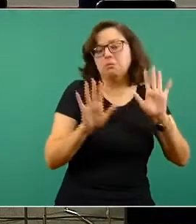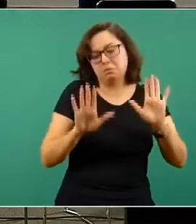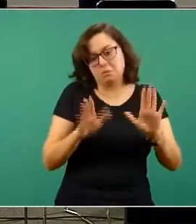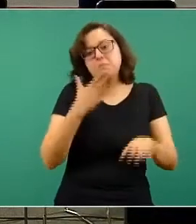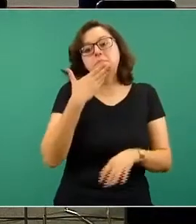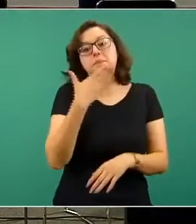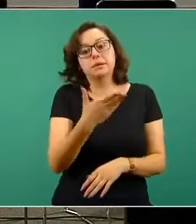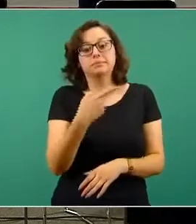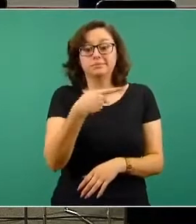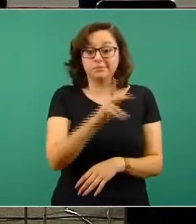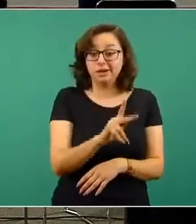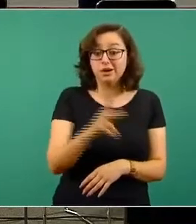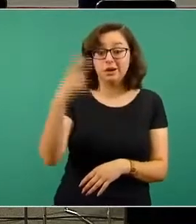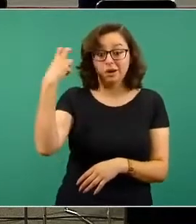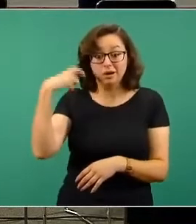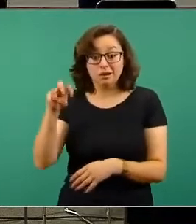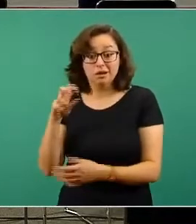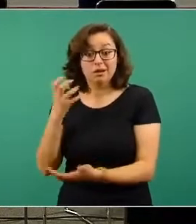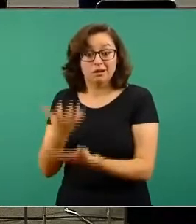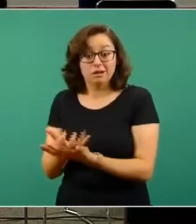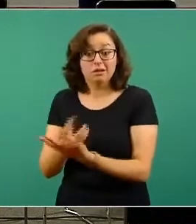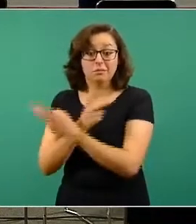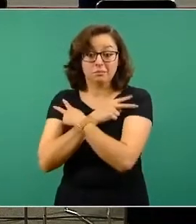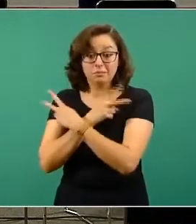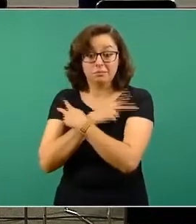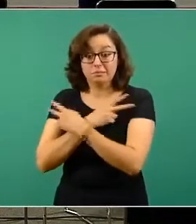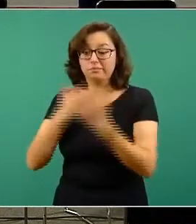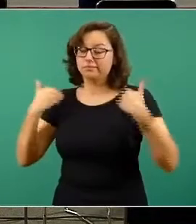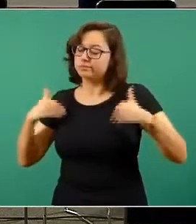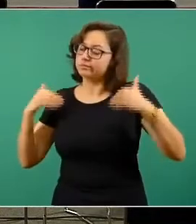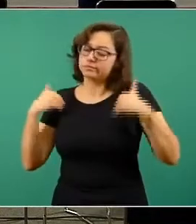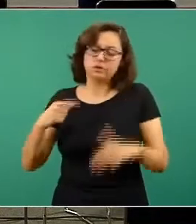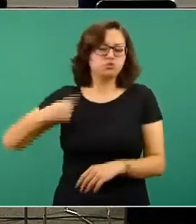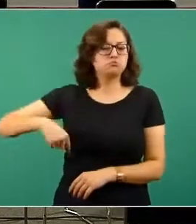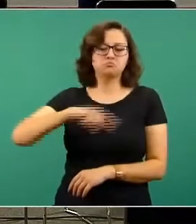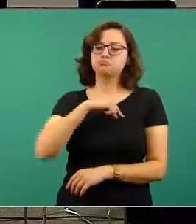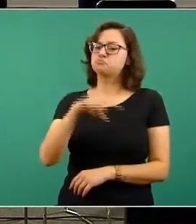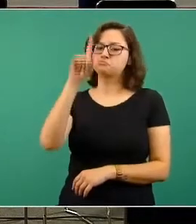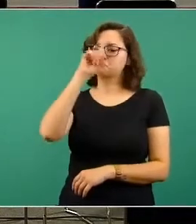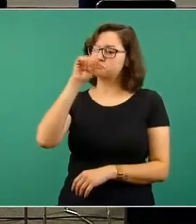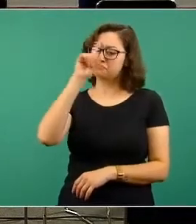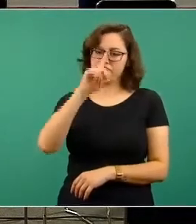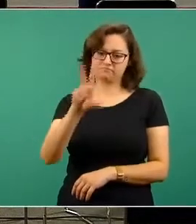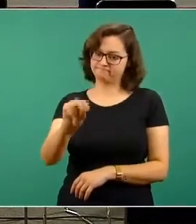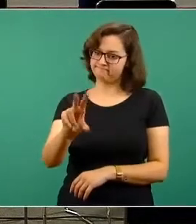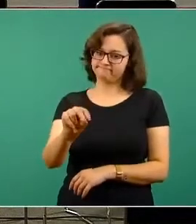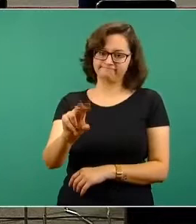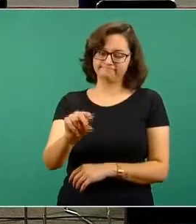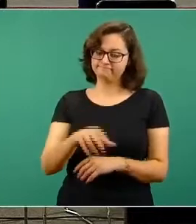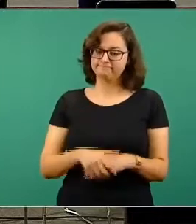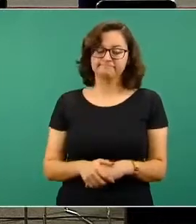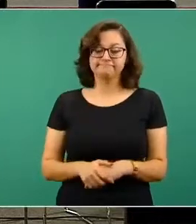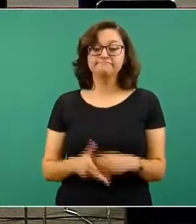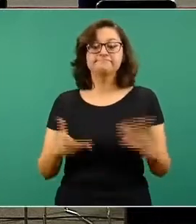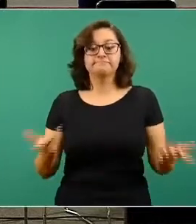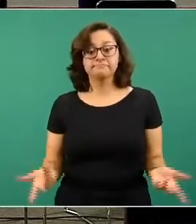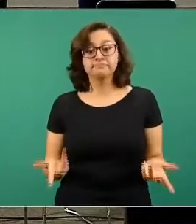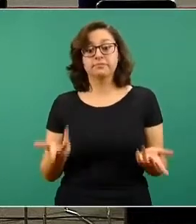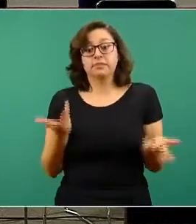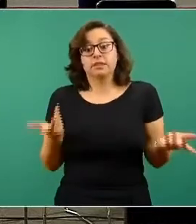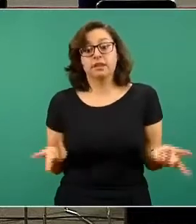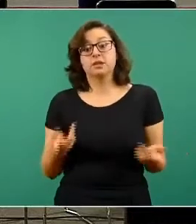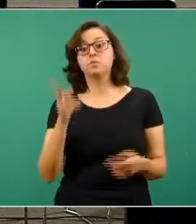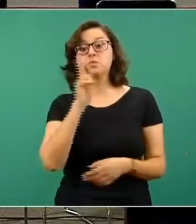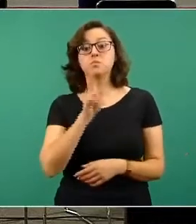Recordemos que la recomendación de México, y es la política que hemos implementado desde un inicio de la epidemia, es que las pruebas deben de